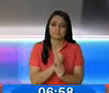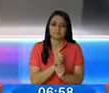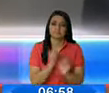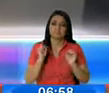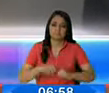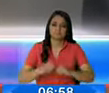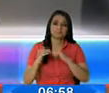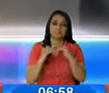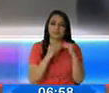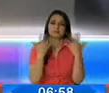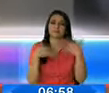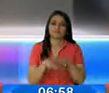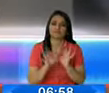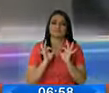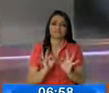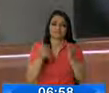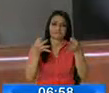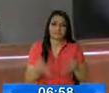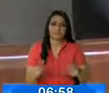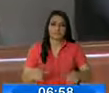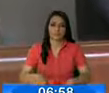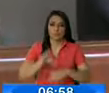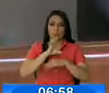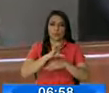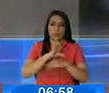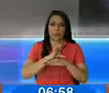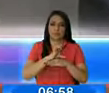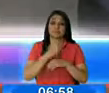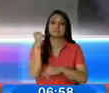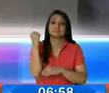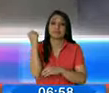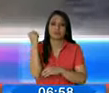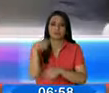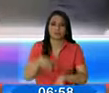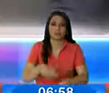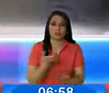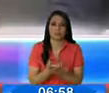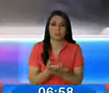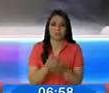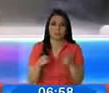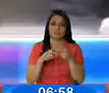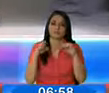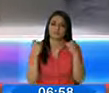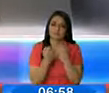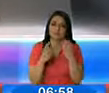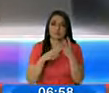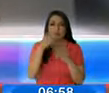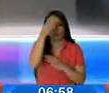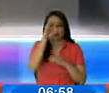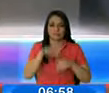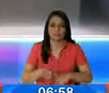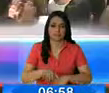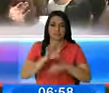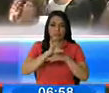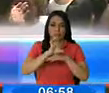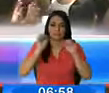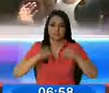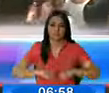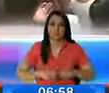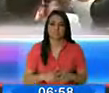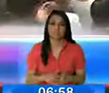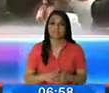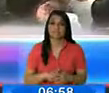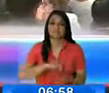la democracia redistributiva que expande los derechos económicos, sociales y culturales de nuestro pueblo.